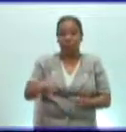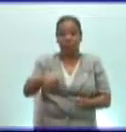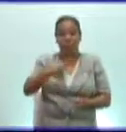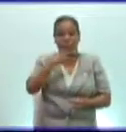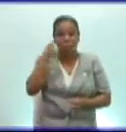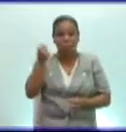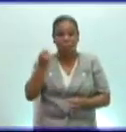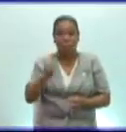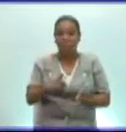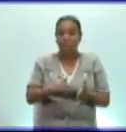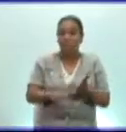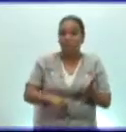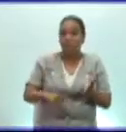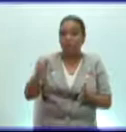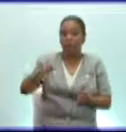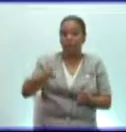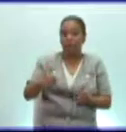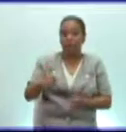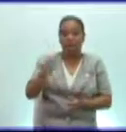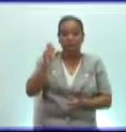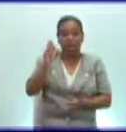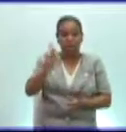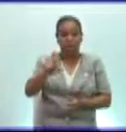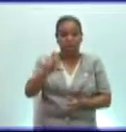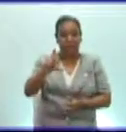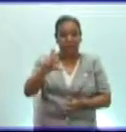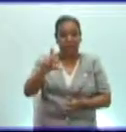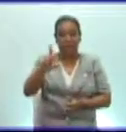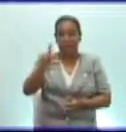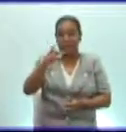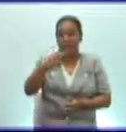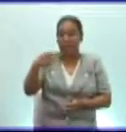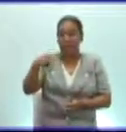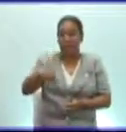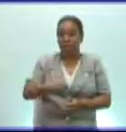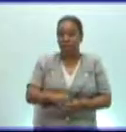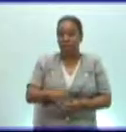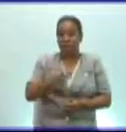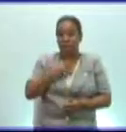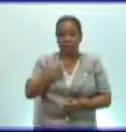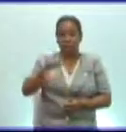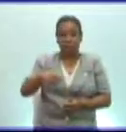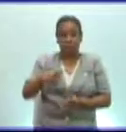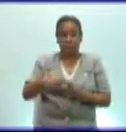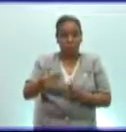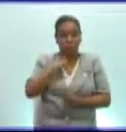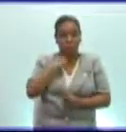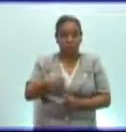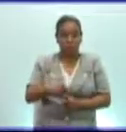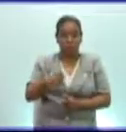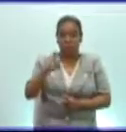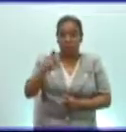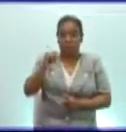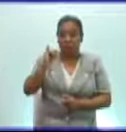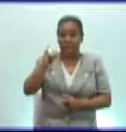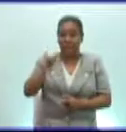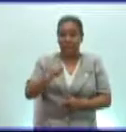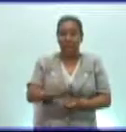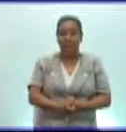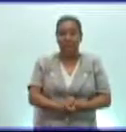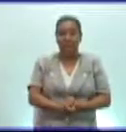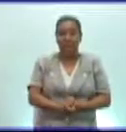electrolito. Observemos que tenemos aquí la constante Ki, que va a ser